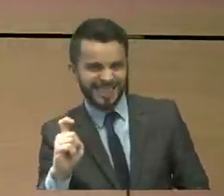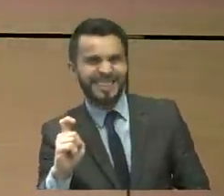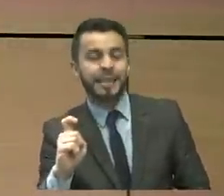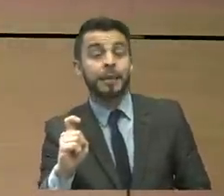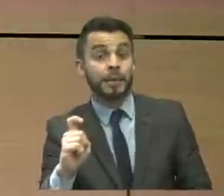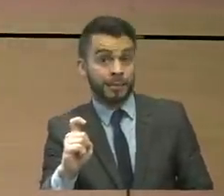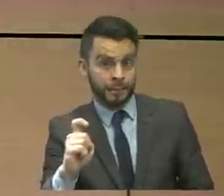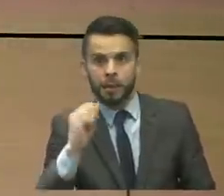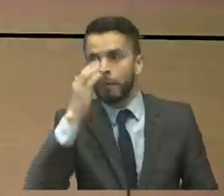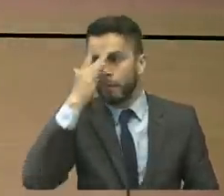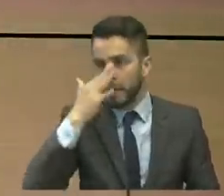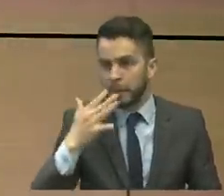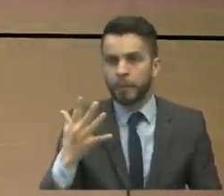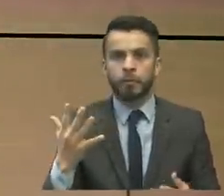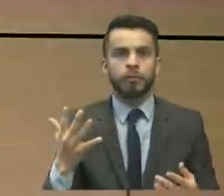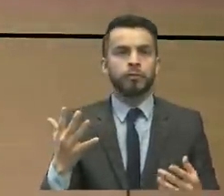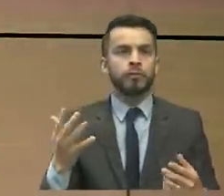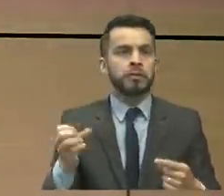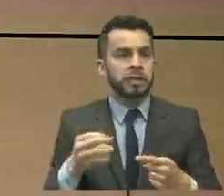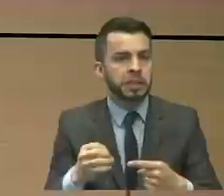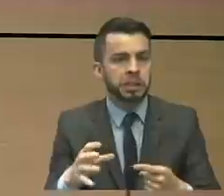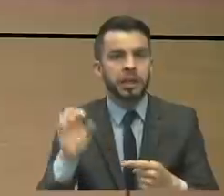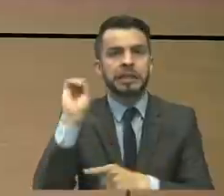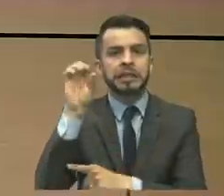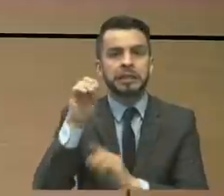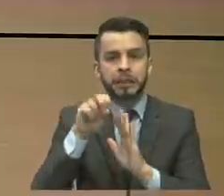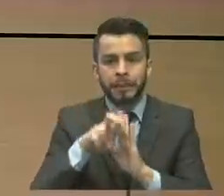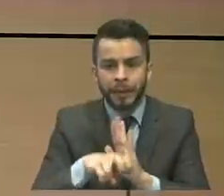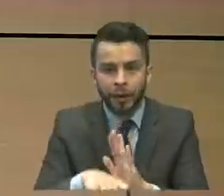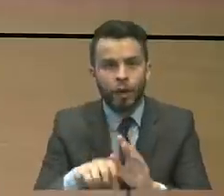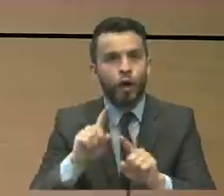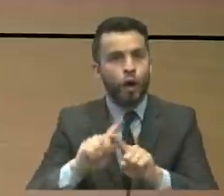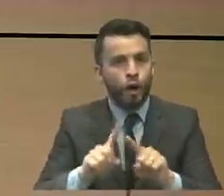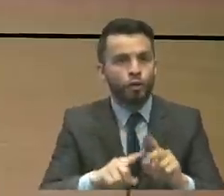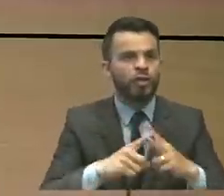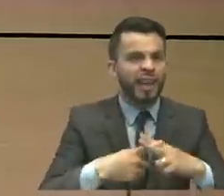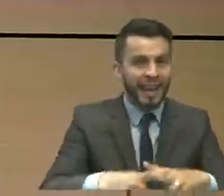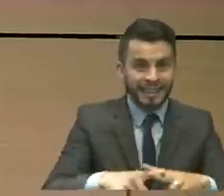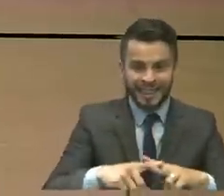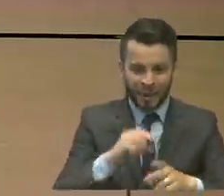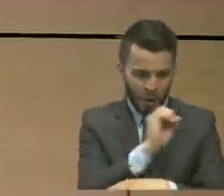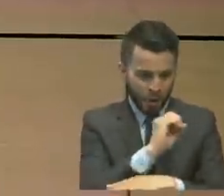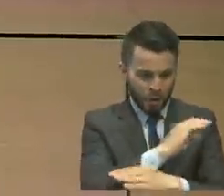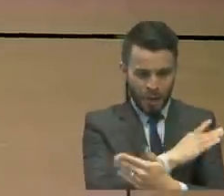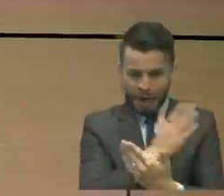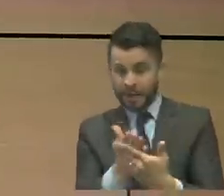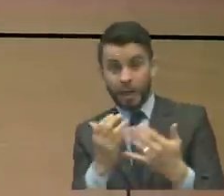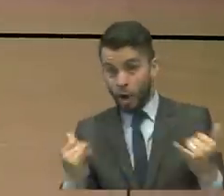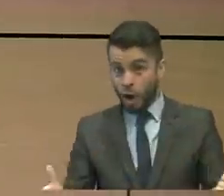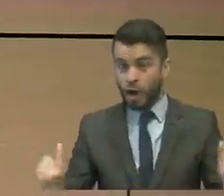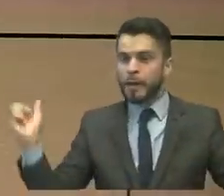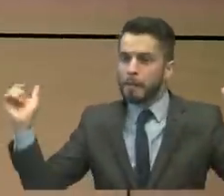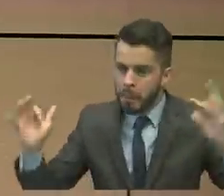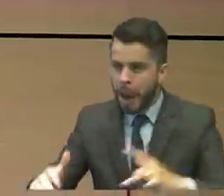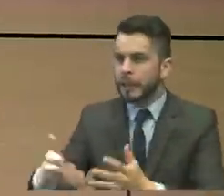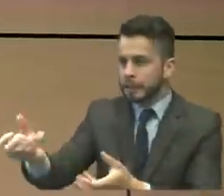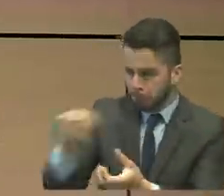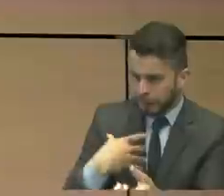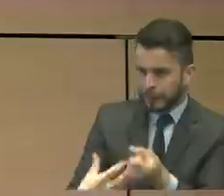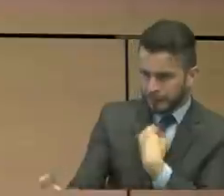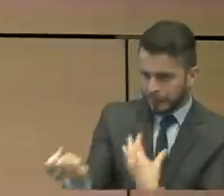Lives y diferentes iniciativas y talleres que hemos venido haciendo desde el mes de octubre. Como nos habíamos